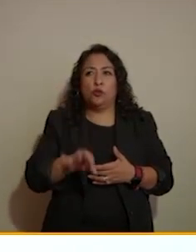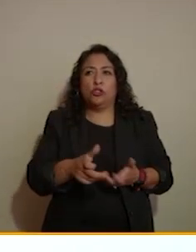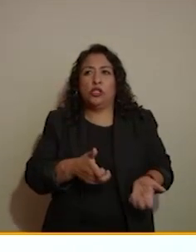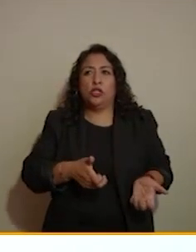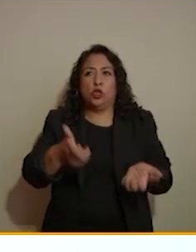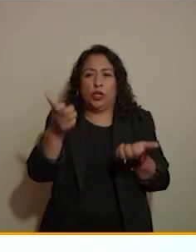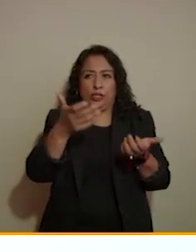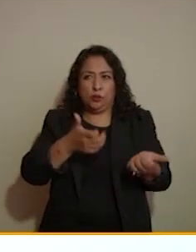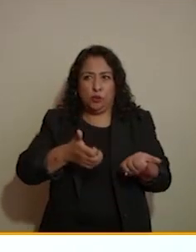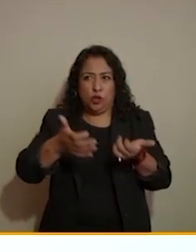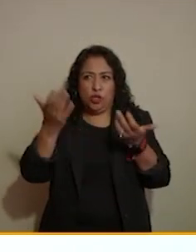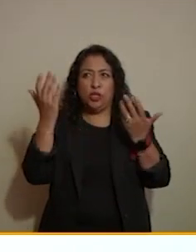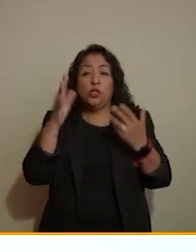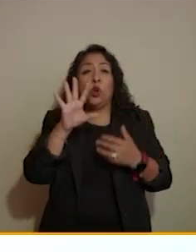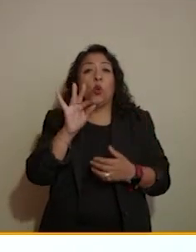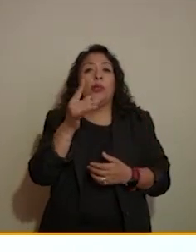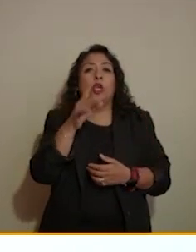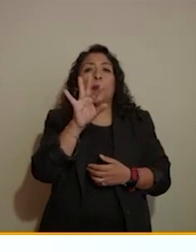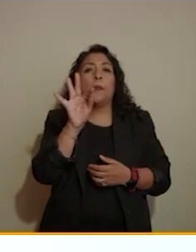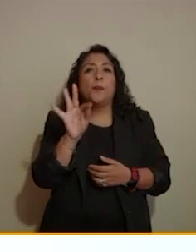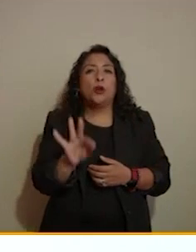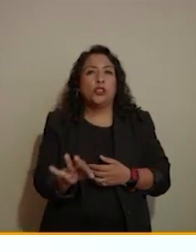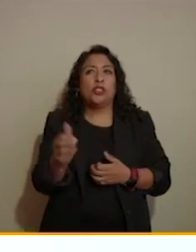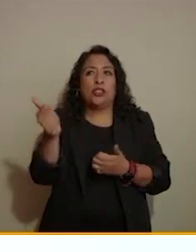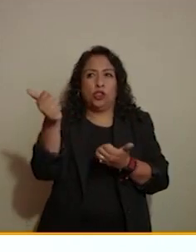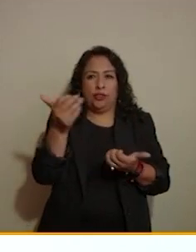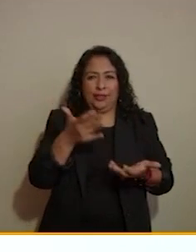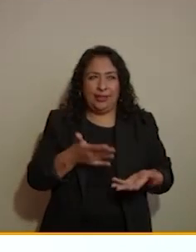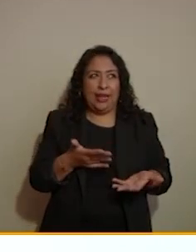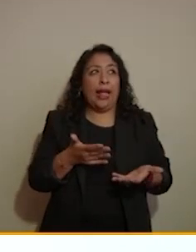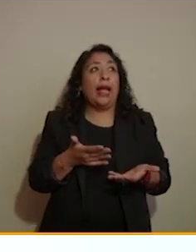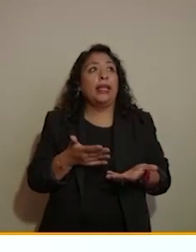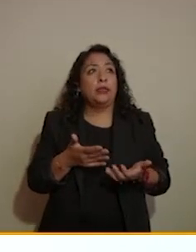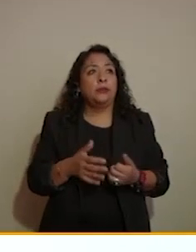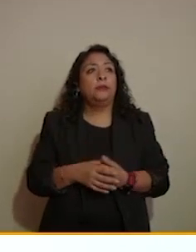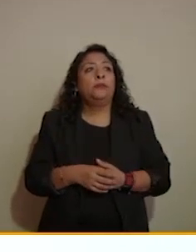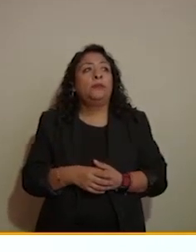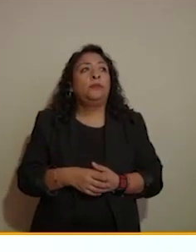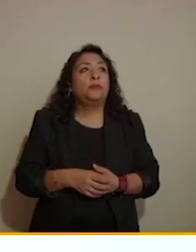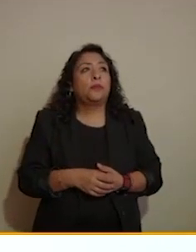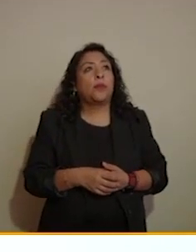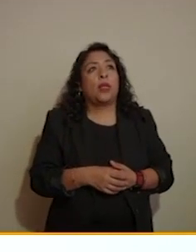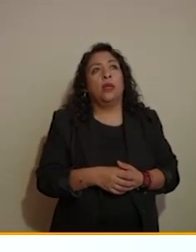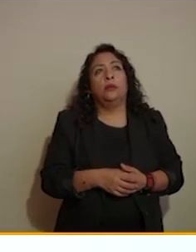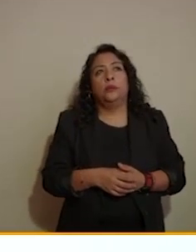exportaciones, 41% de las importaciones. El PIB